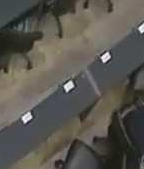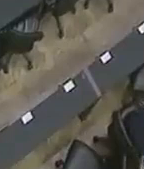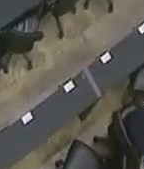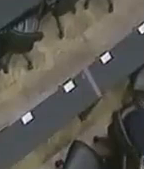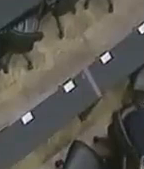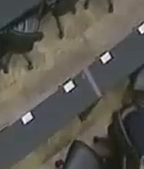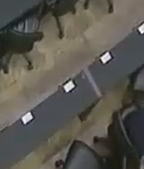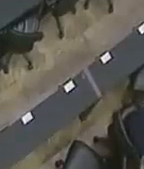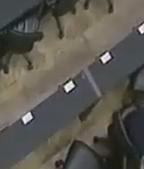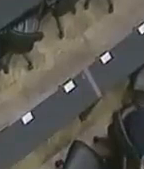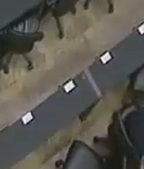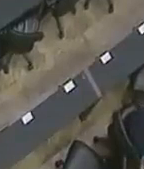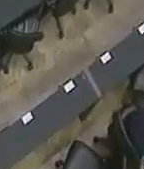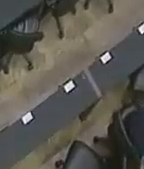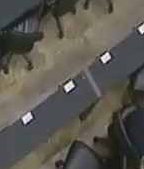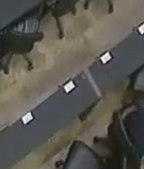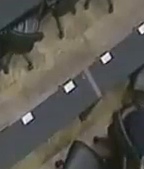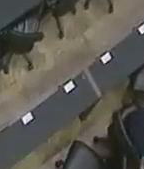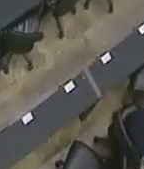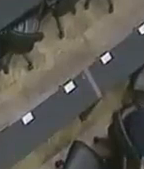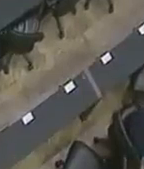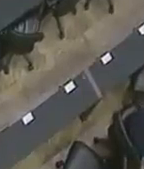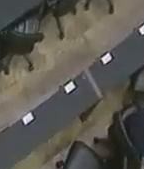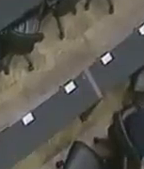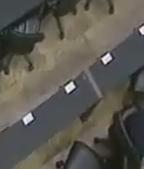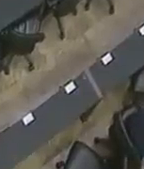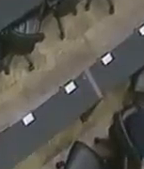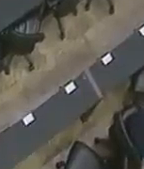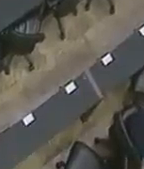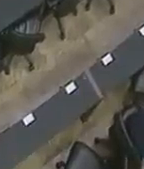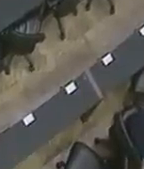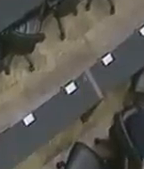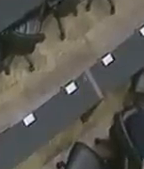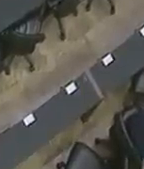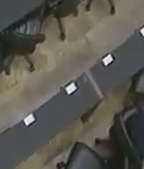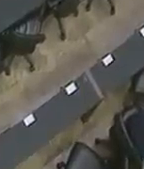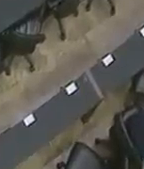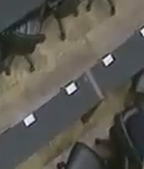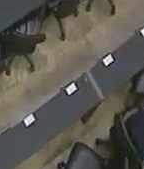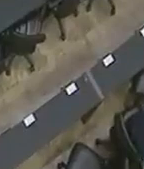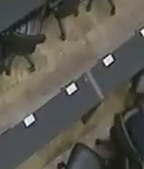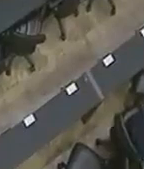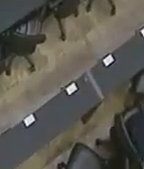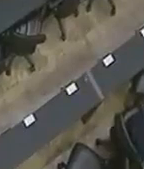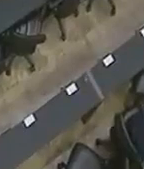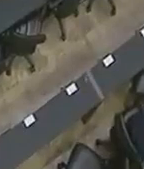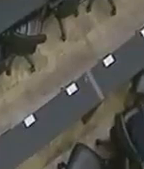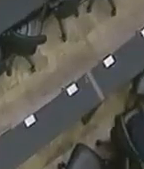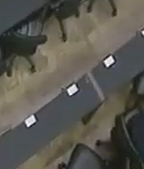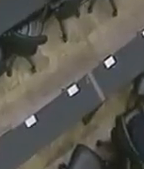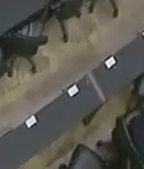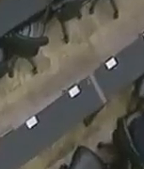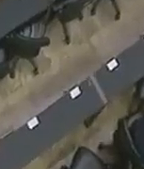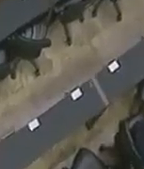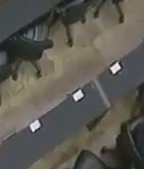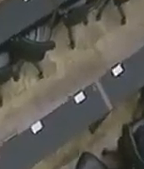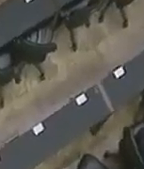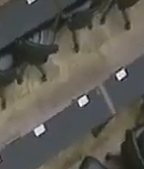Alfonso Campos y la diputada Maritza Matos, siendo aprobado este punto por